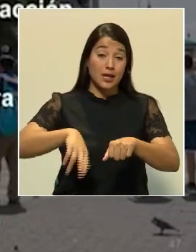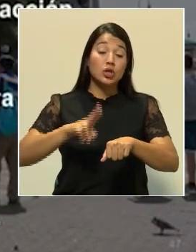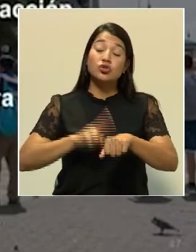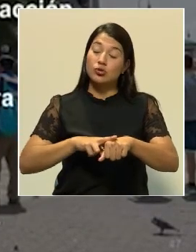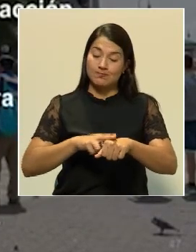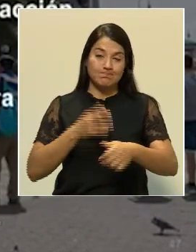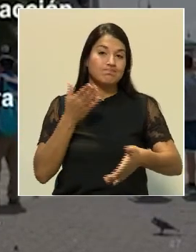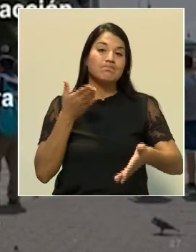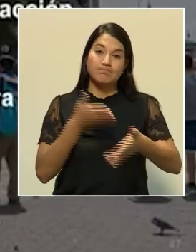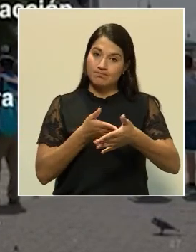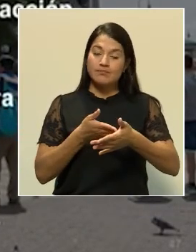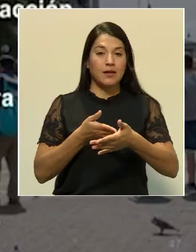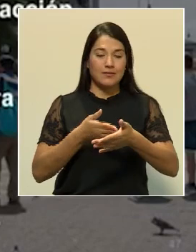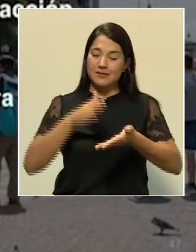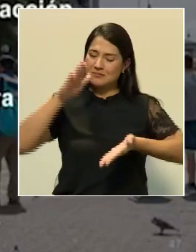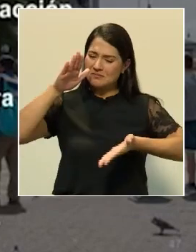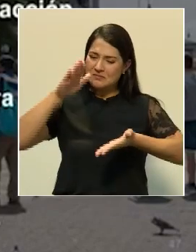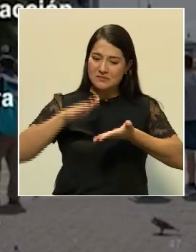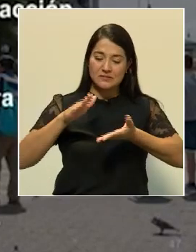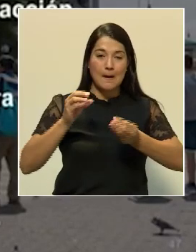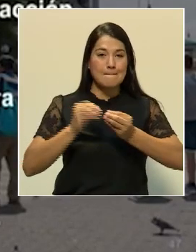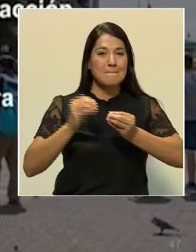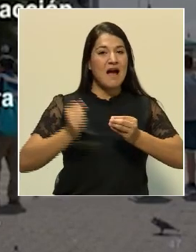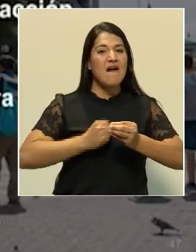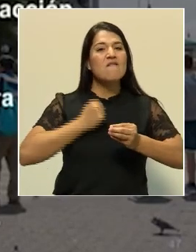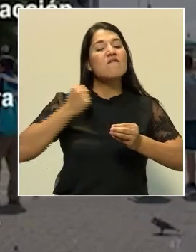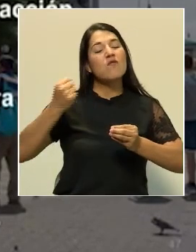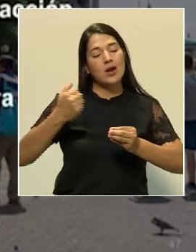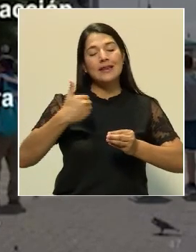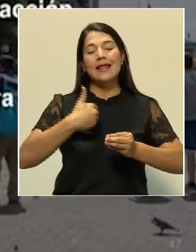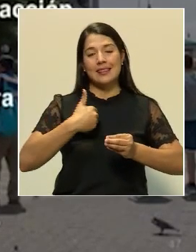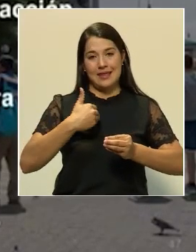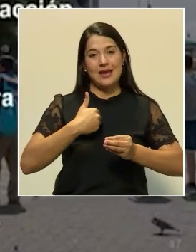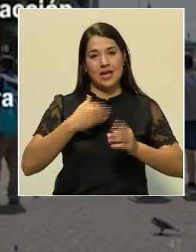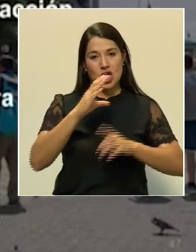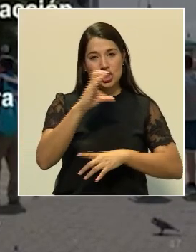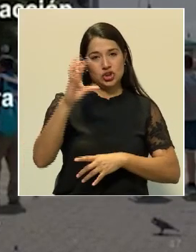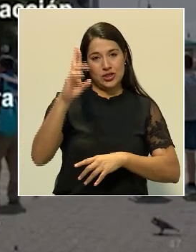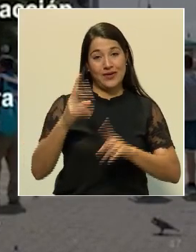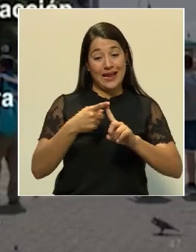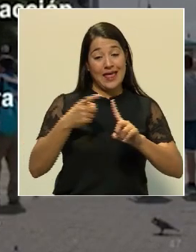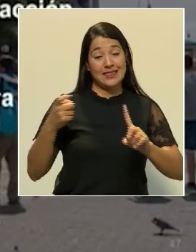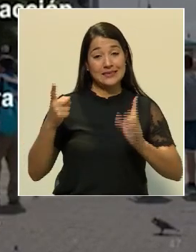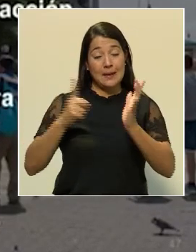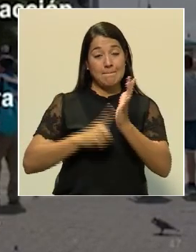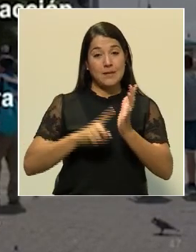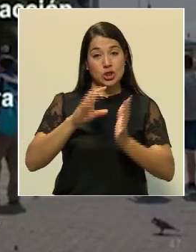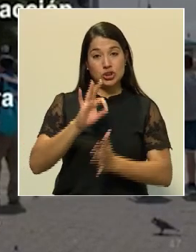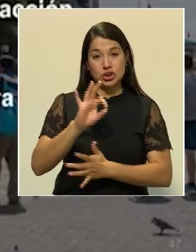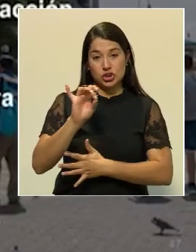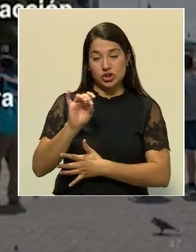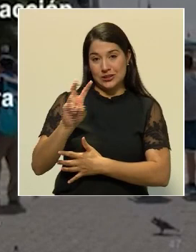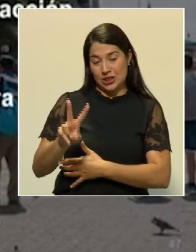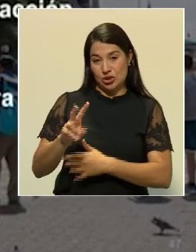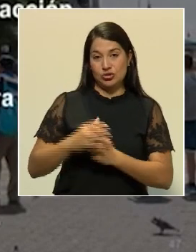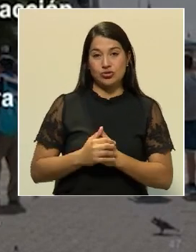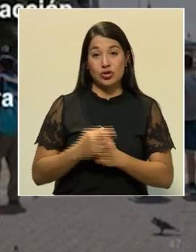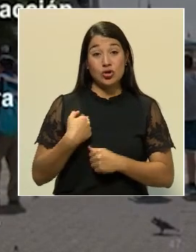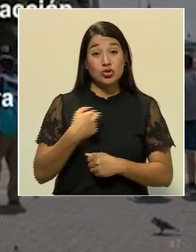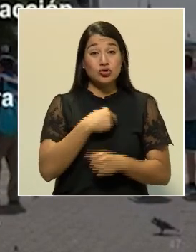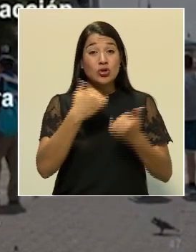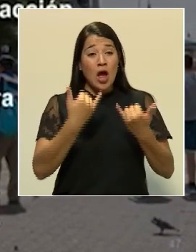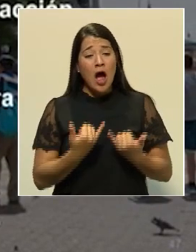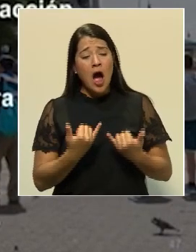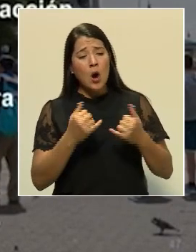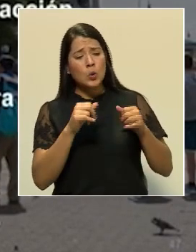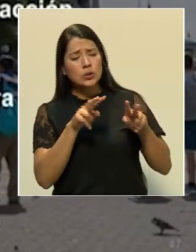sufrir desafortunadamente la contracción más fuerte que ha tenido nuestra economía desde el año 1982. Estamos haciendo una revisión a